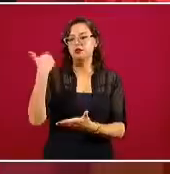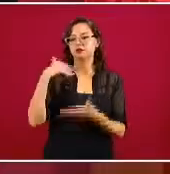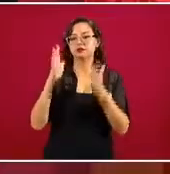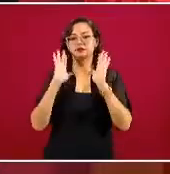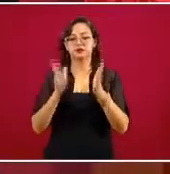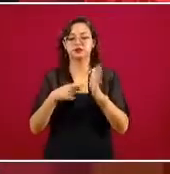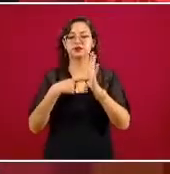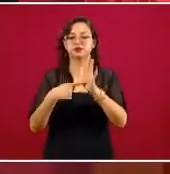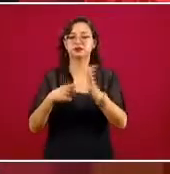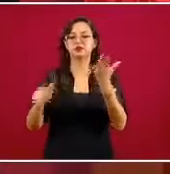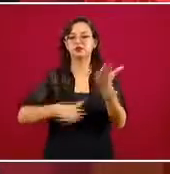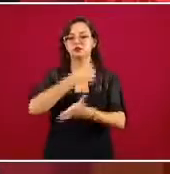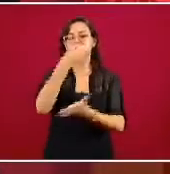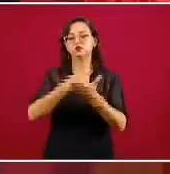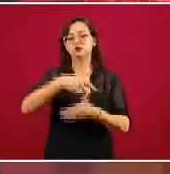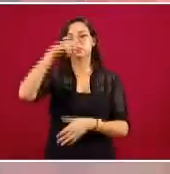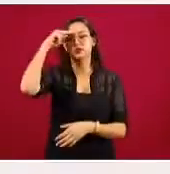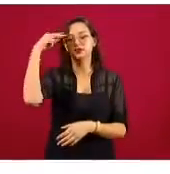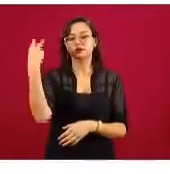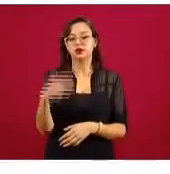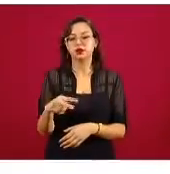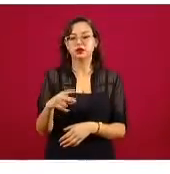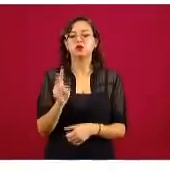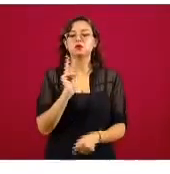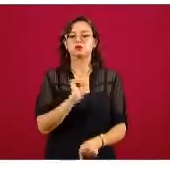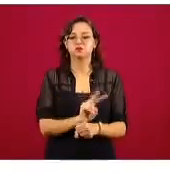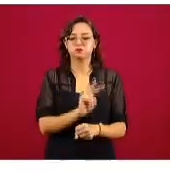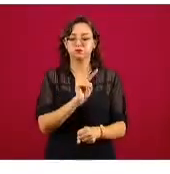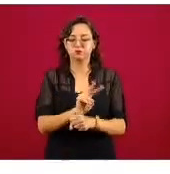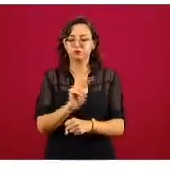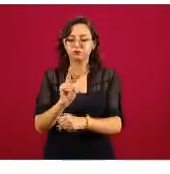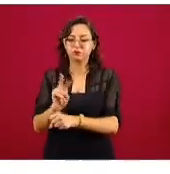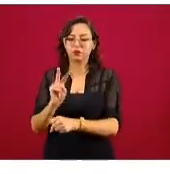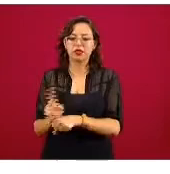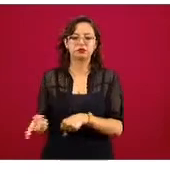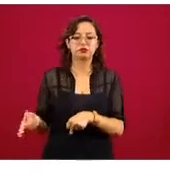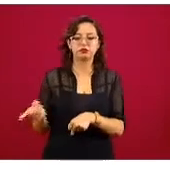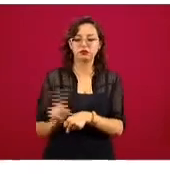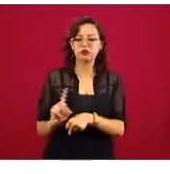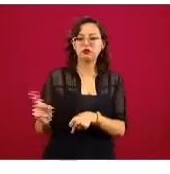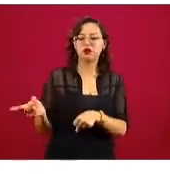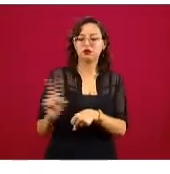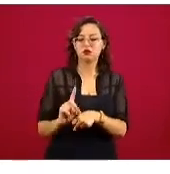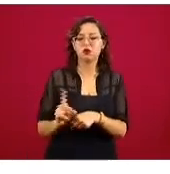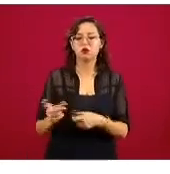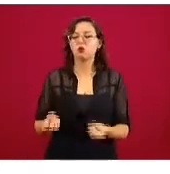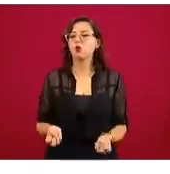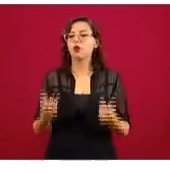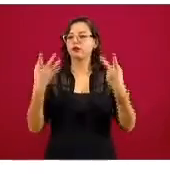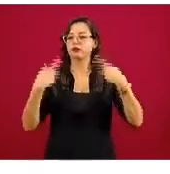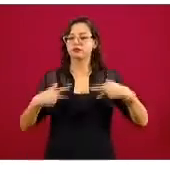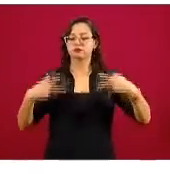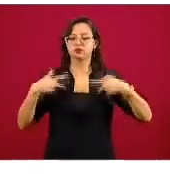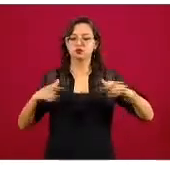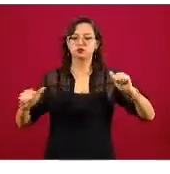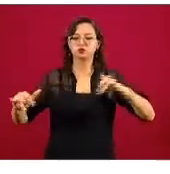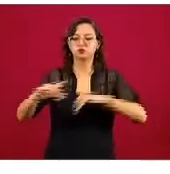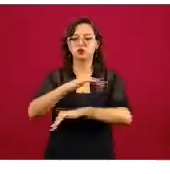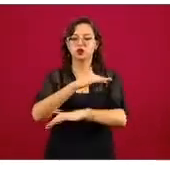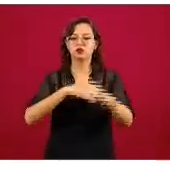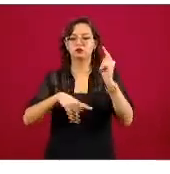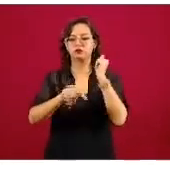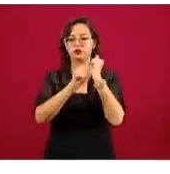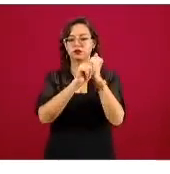anteriormente. Estos son los de la Ciudad de México. El gobierno de la ciudad monitorea diariamente la movilidad en el uso del